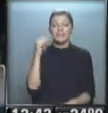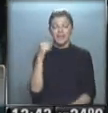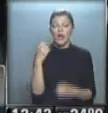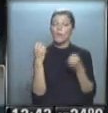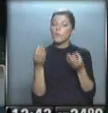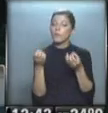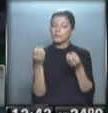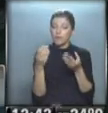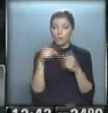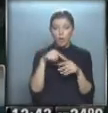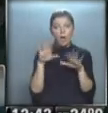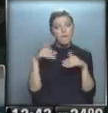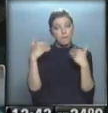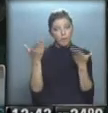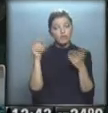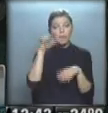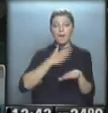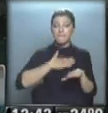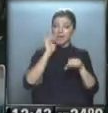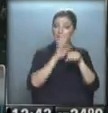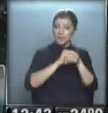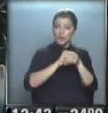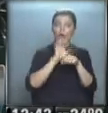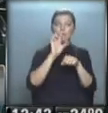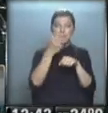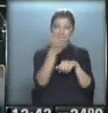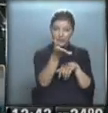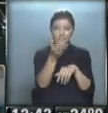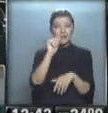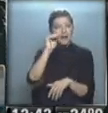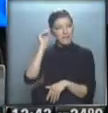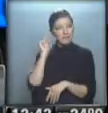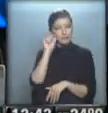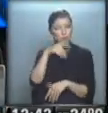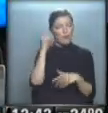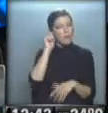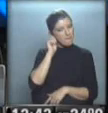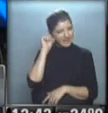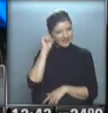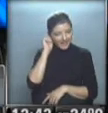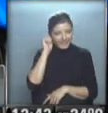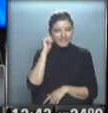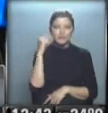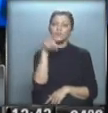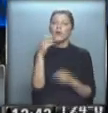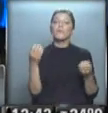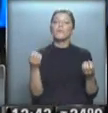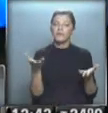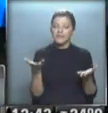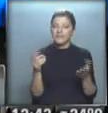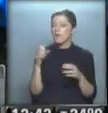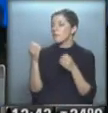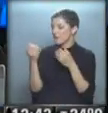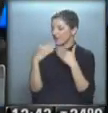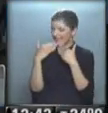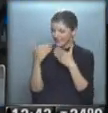Bueno, puedo aprovechar para saludar a mi amigo Pedro Brigger, que el martes fue el cumpleaños. No estuvimos para saludarlo. Así que, ¿cómo la pasó, Pedro? ¿Bien? Muy bien,